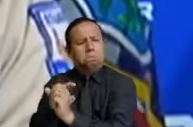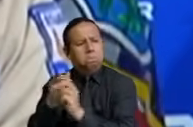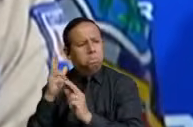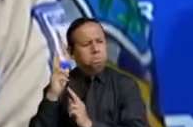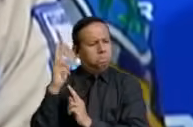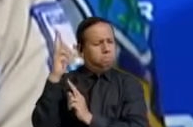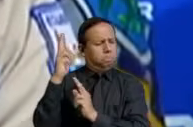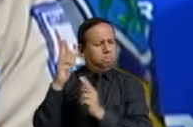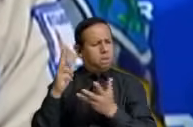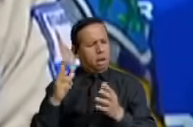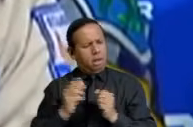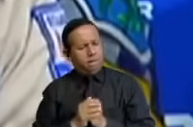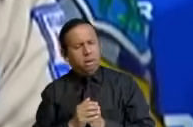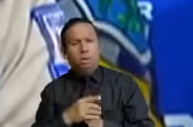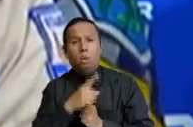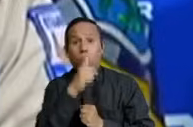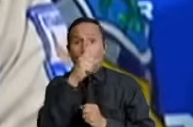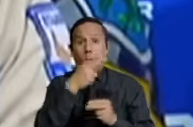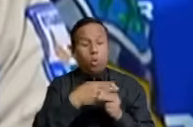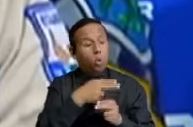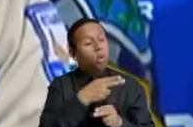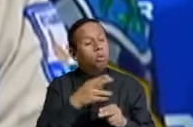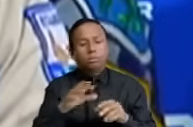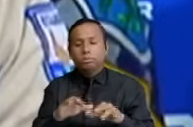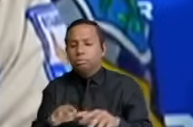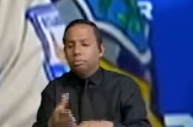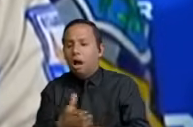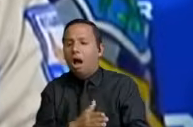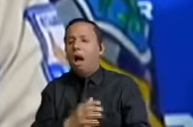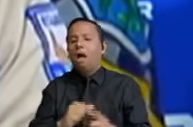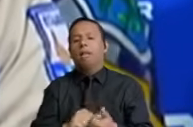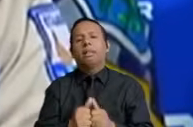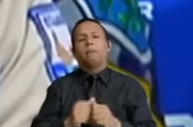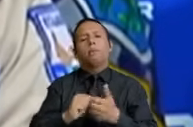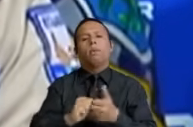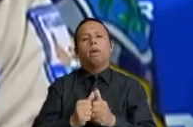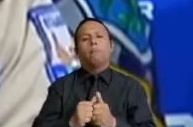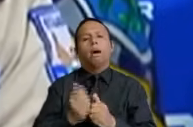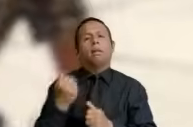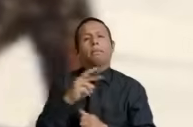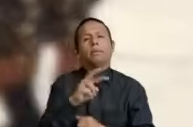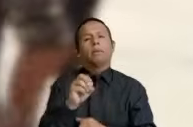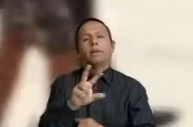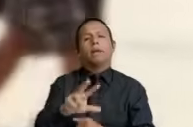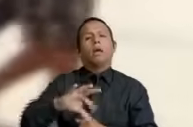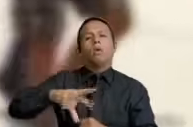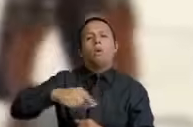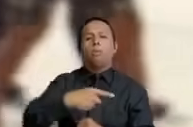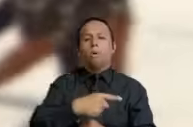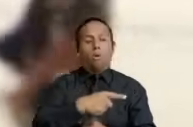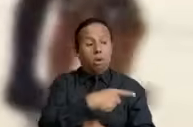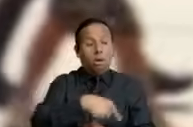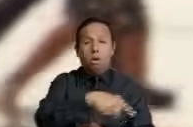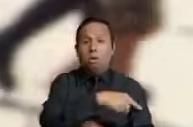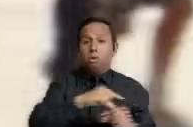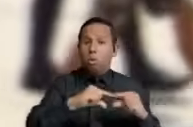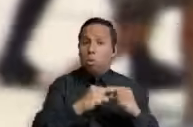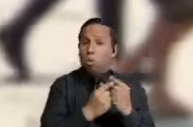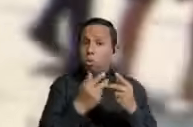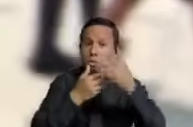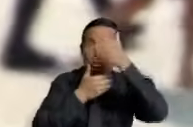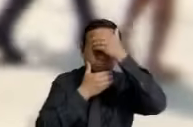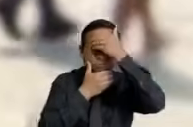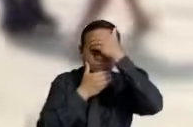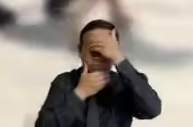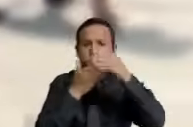uno de ellos si tiene antecedentes penales por robo en el 2023 se trata de una banda terrorista que luego de